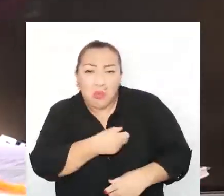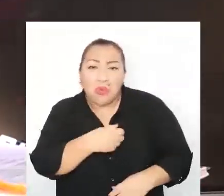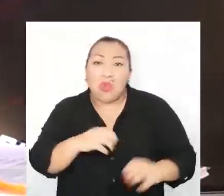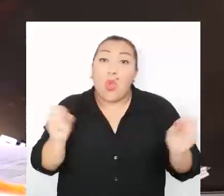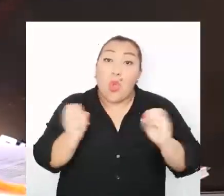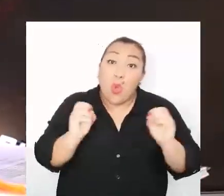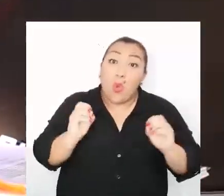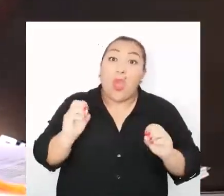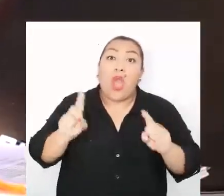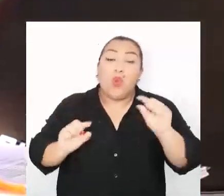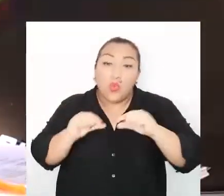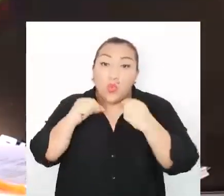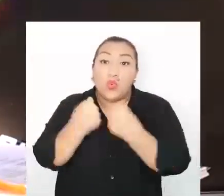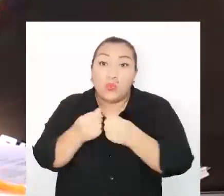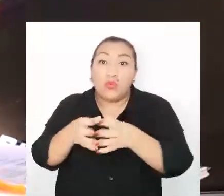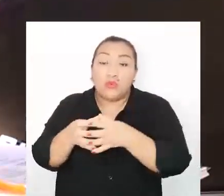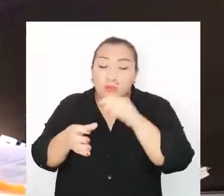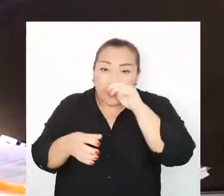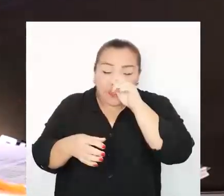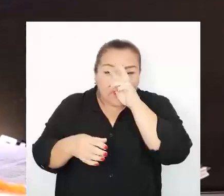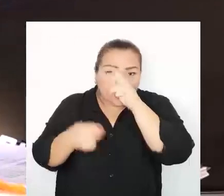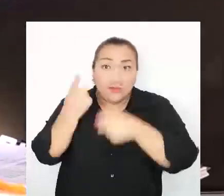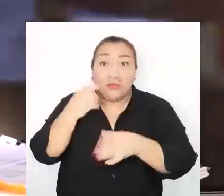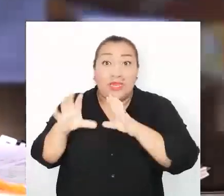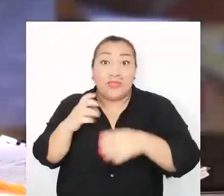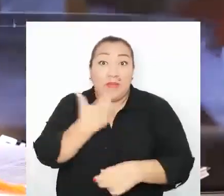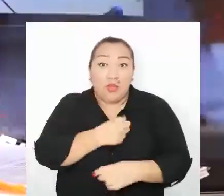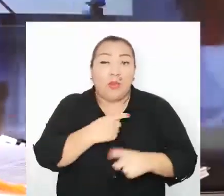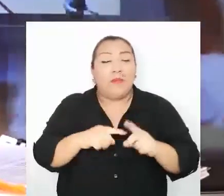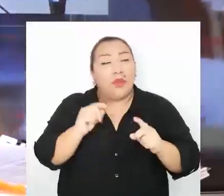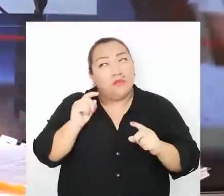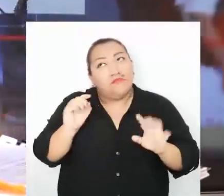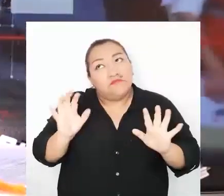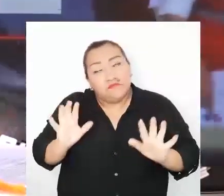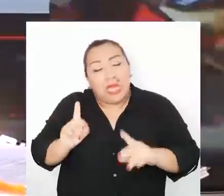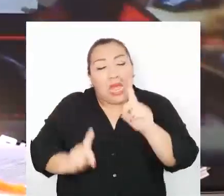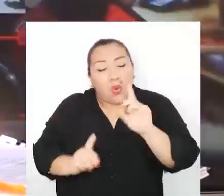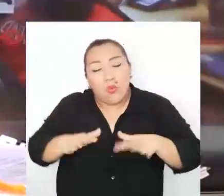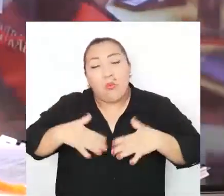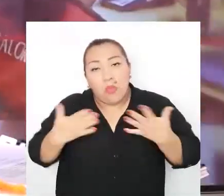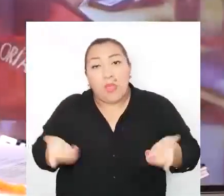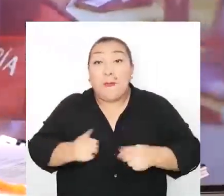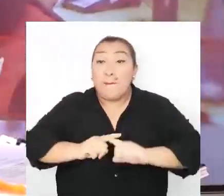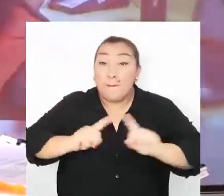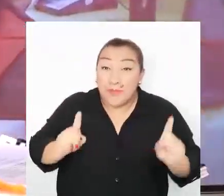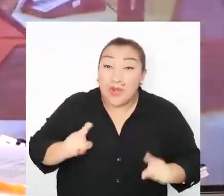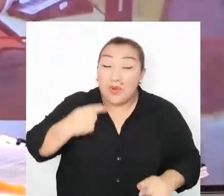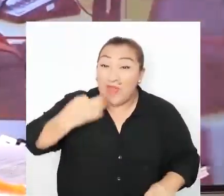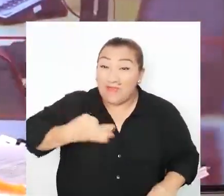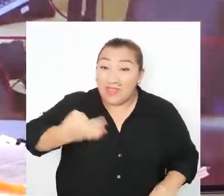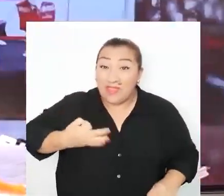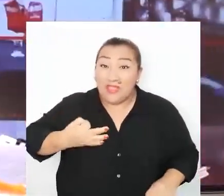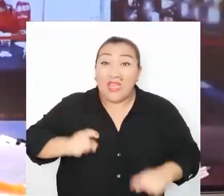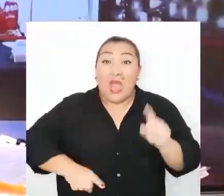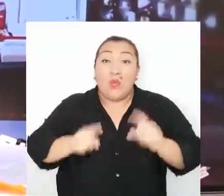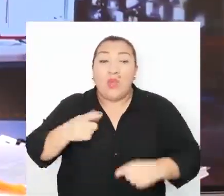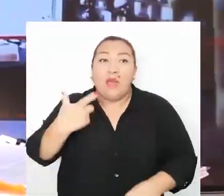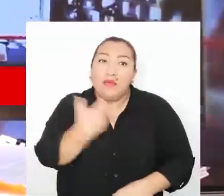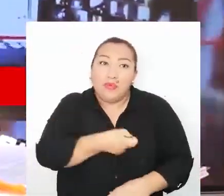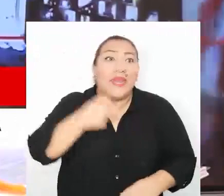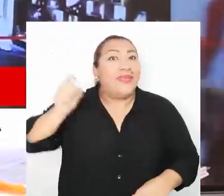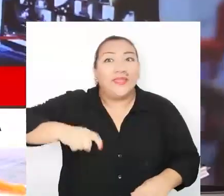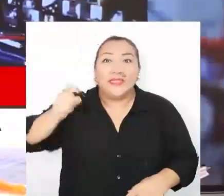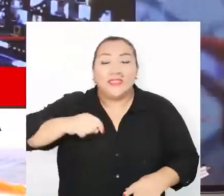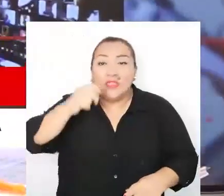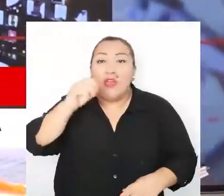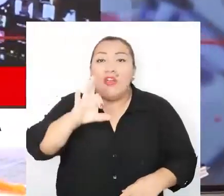¿no? Y entre otras causas variables que puedan existir. Sin embargo, lo cierto es que las vacunas tienen esa fecha de vencimiento